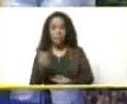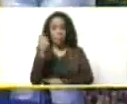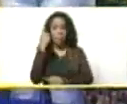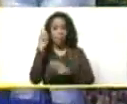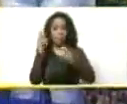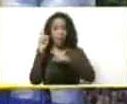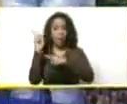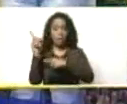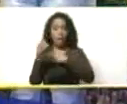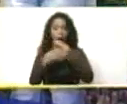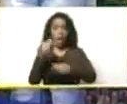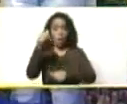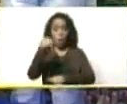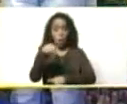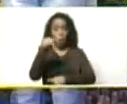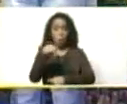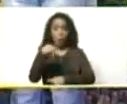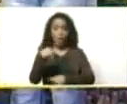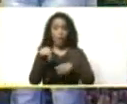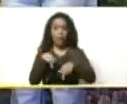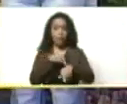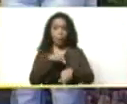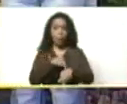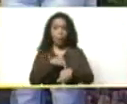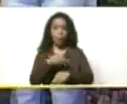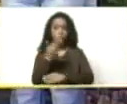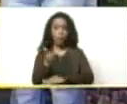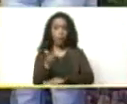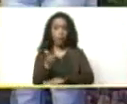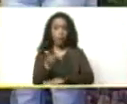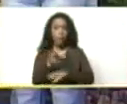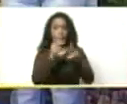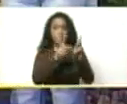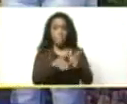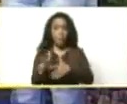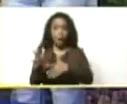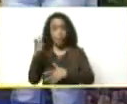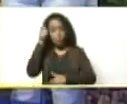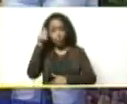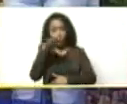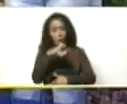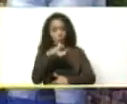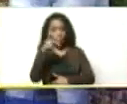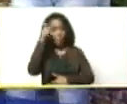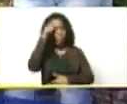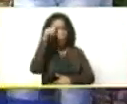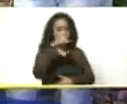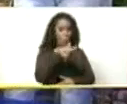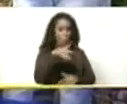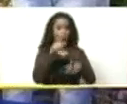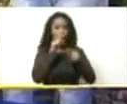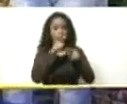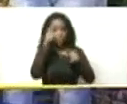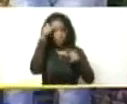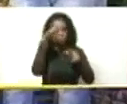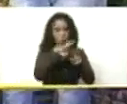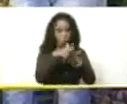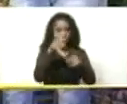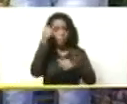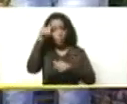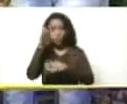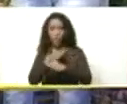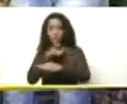jefe que estaba hoy ahorita en este momento con usted el plan pueblo a pueblo el plan pueblo a pueblo va a las